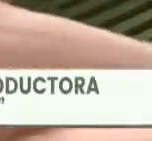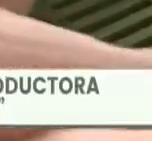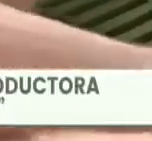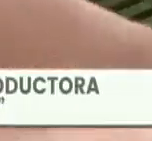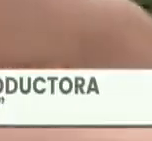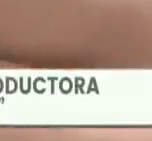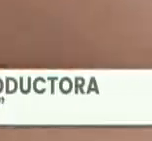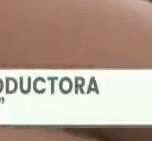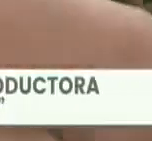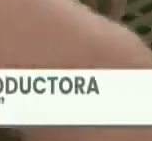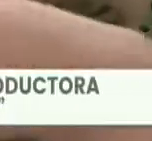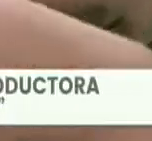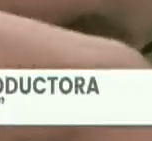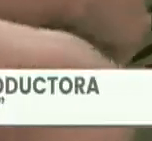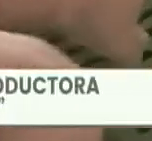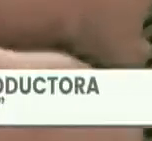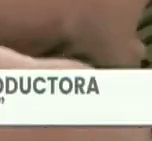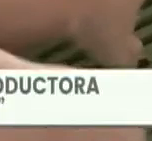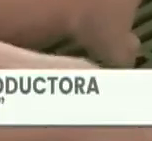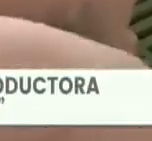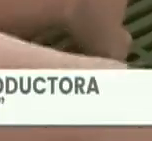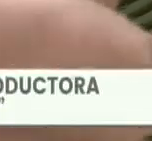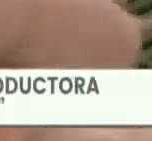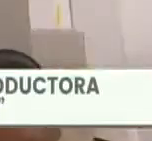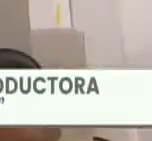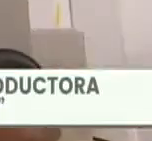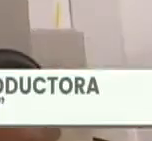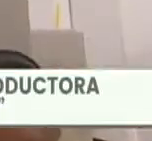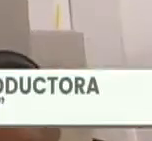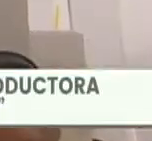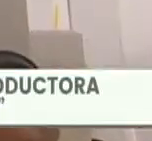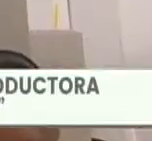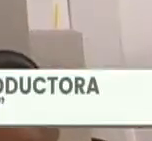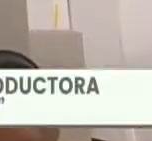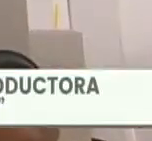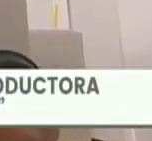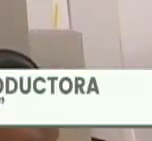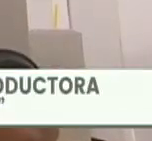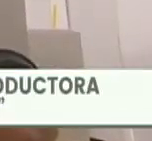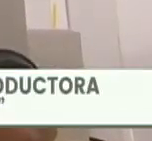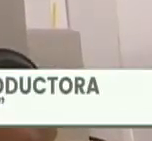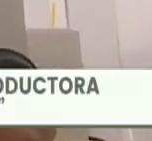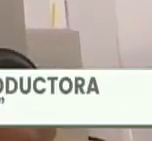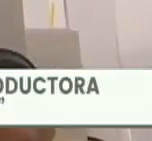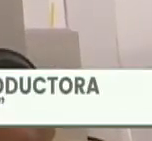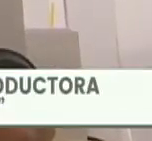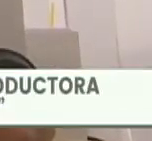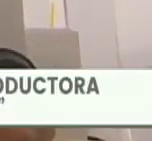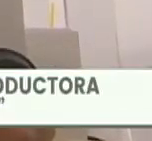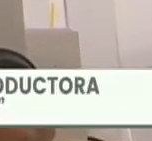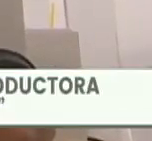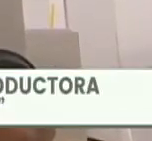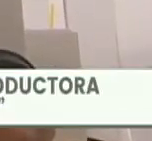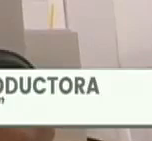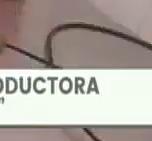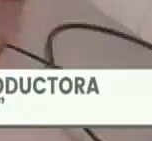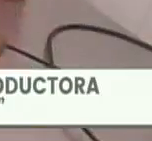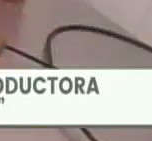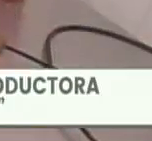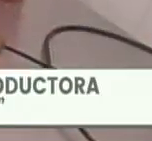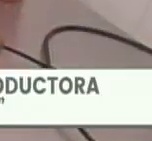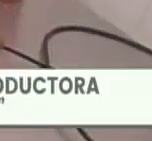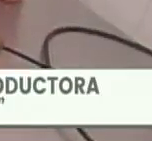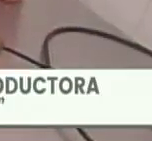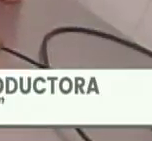donde tenemos nuestro plantel genético. De esto también queremos decir que tenemos un ciclo cerrado. Producimos